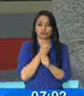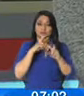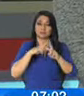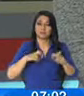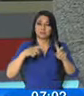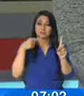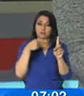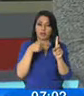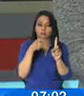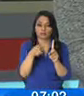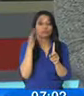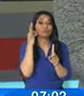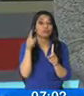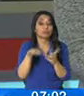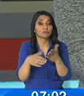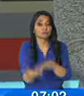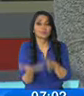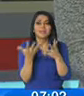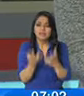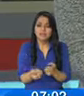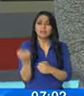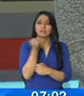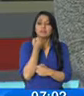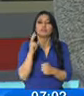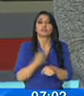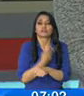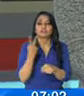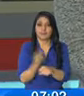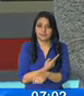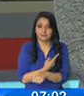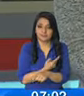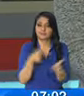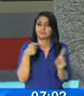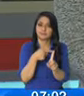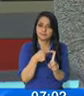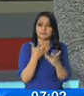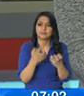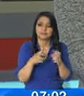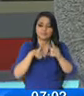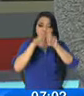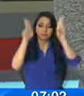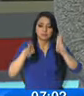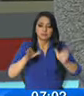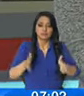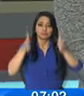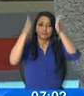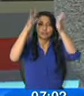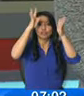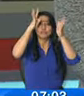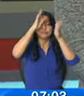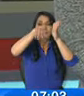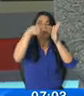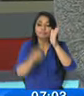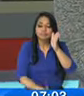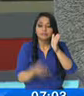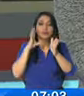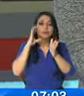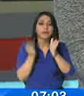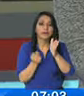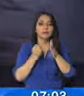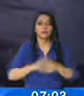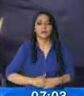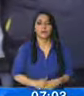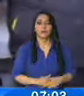caso de femicidio intentó suicidarse por segunda vez el sujeto se lanzó del cuarto piso de un hospital de la ciudad de